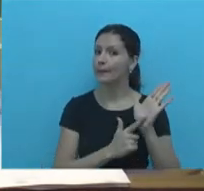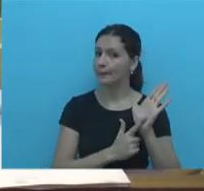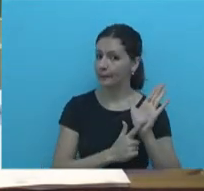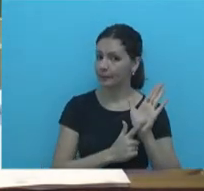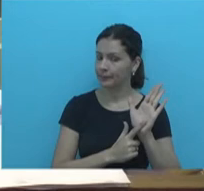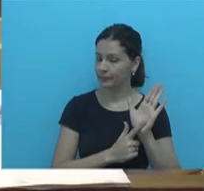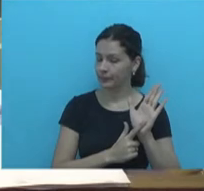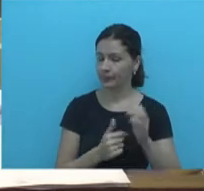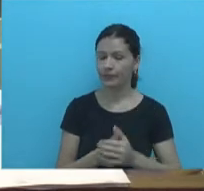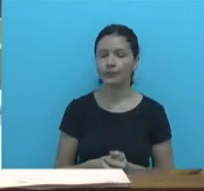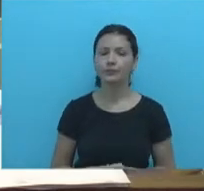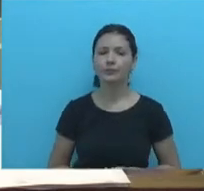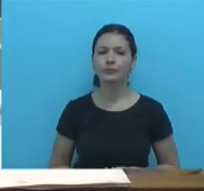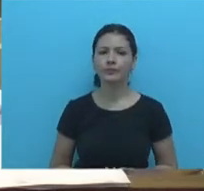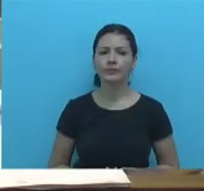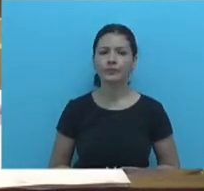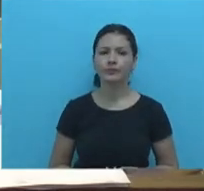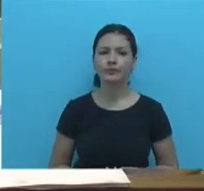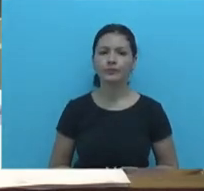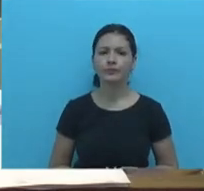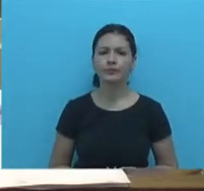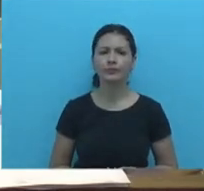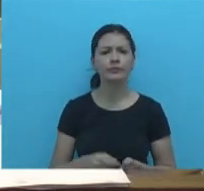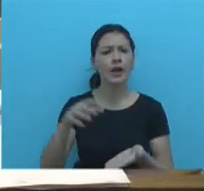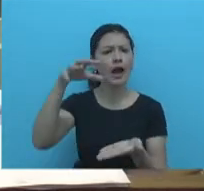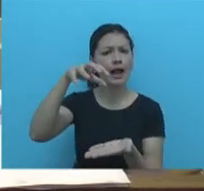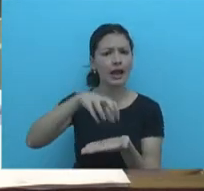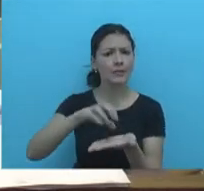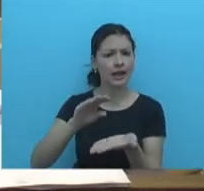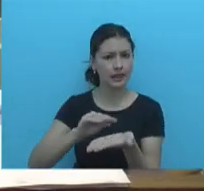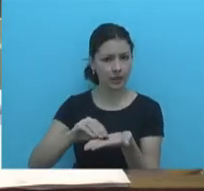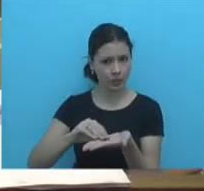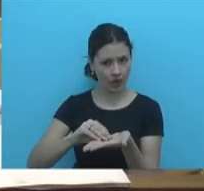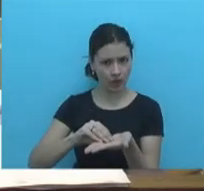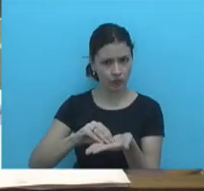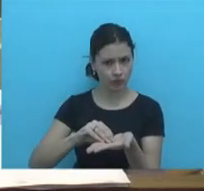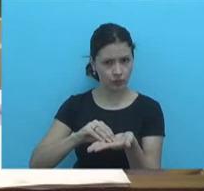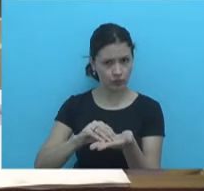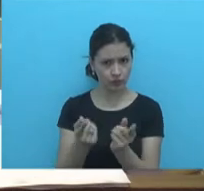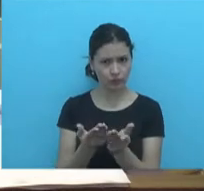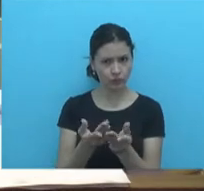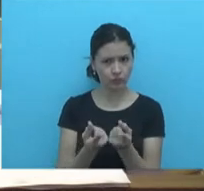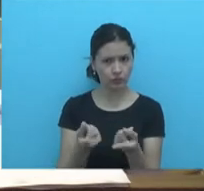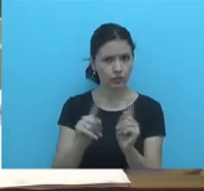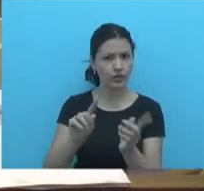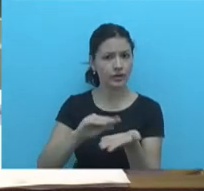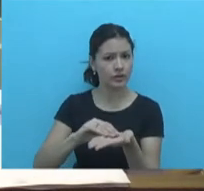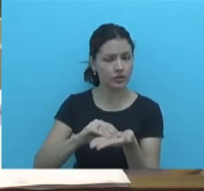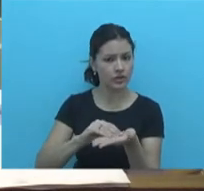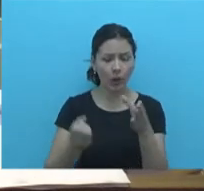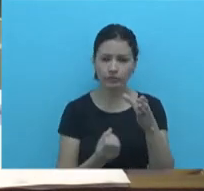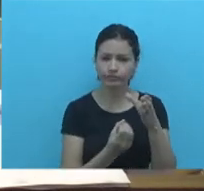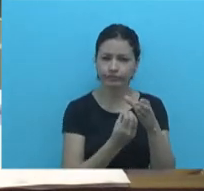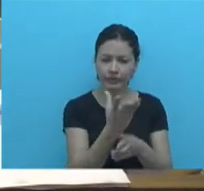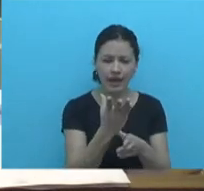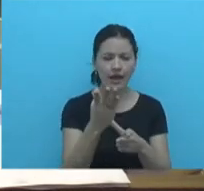La particularidad que tiene la Cámara de Diputados es que crea y guía de cómo